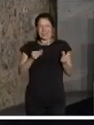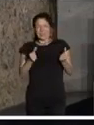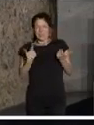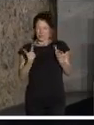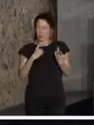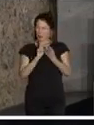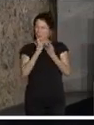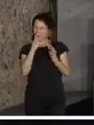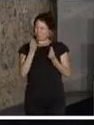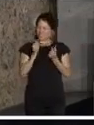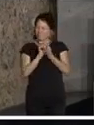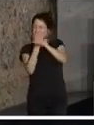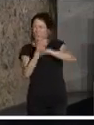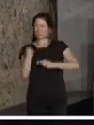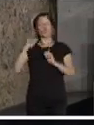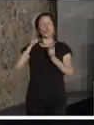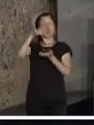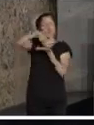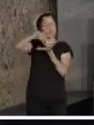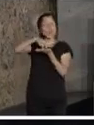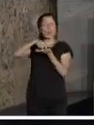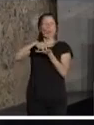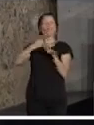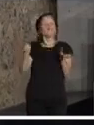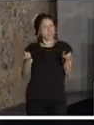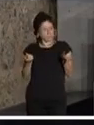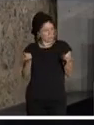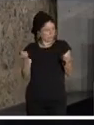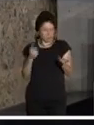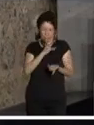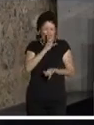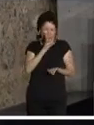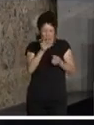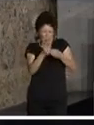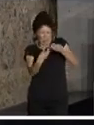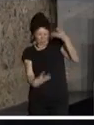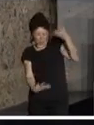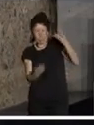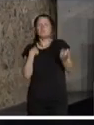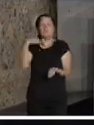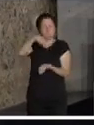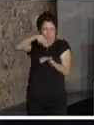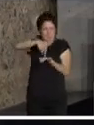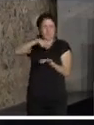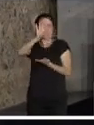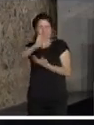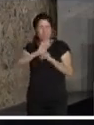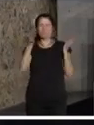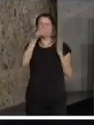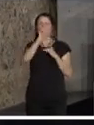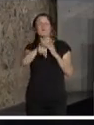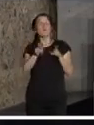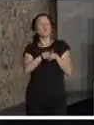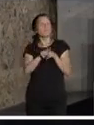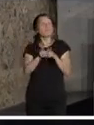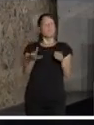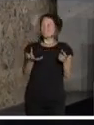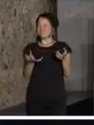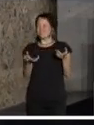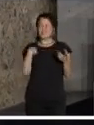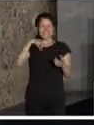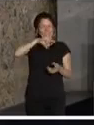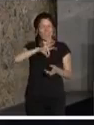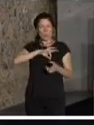cambio no solo de reivindicativo que tenemos mil causas por la que toda extremadura se está moviendo sino que hay realmente